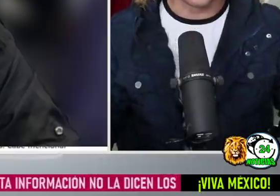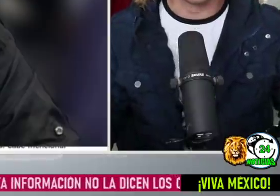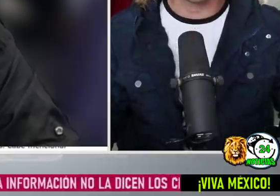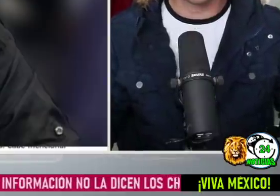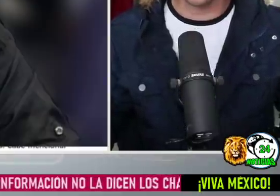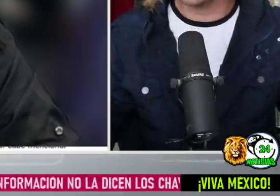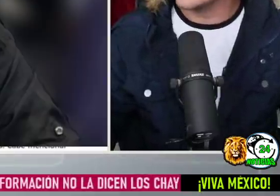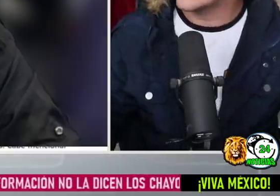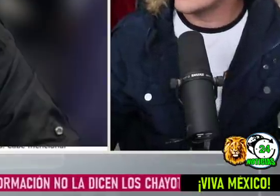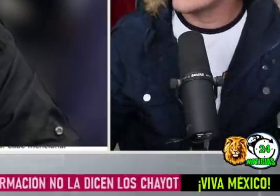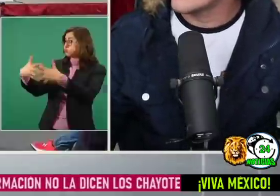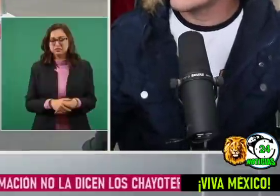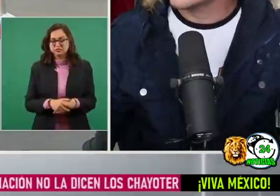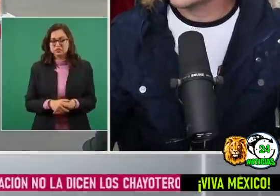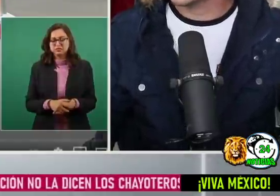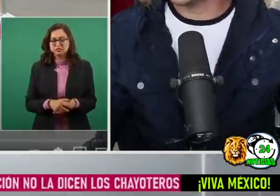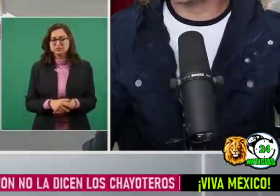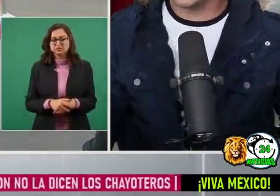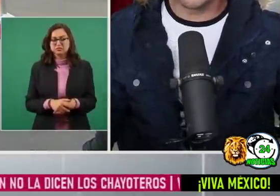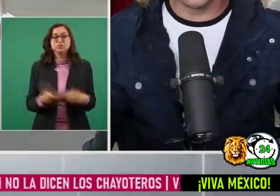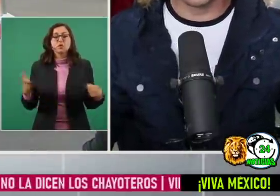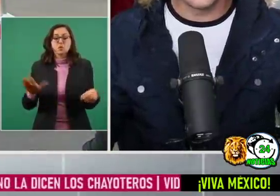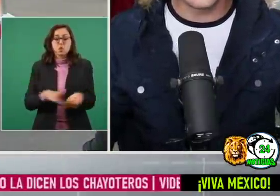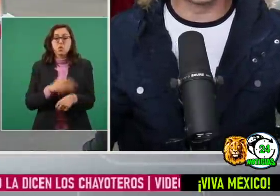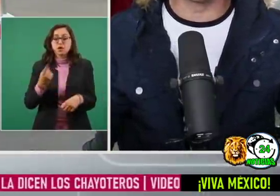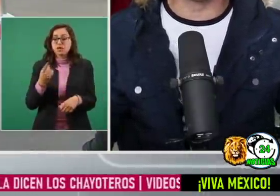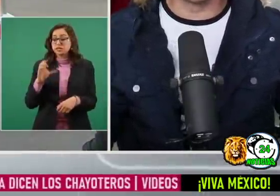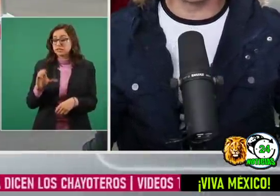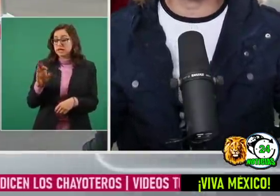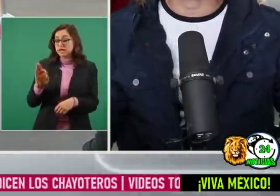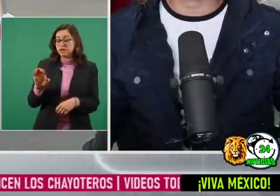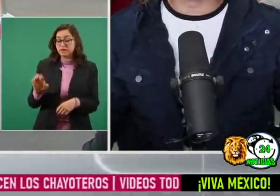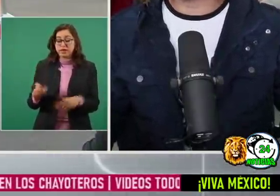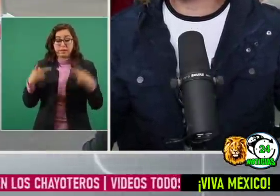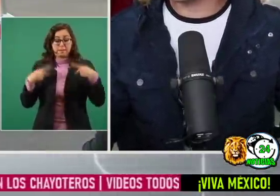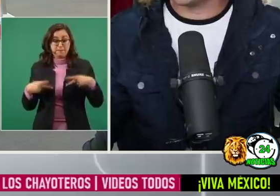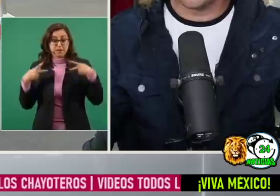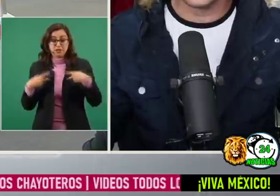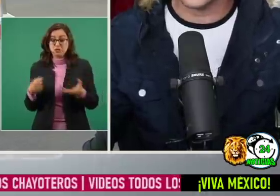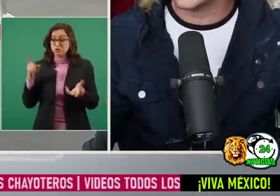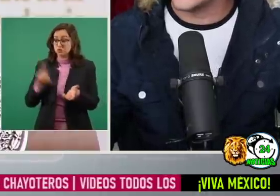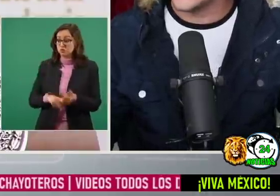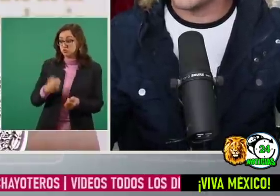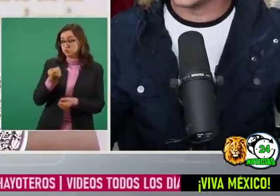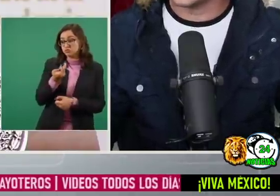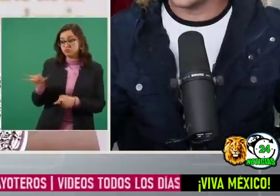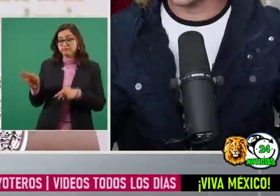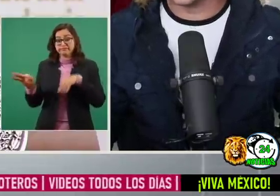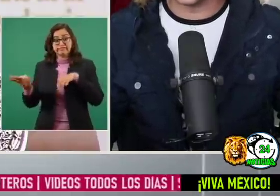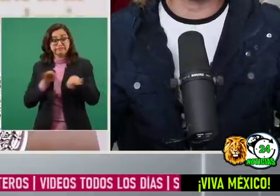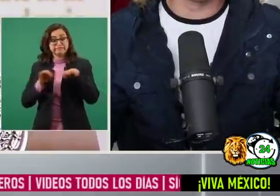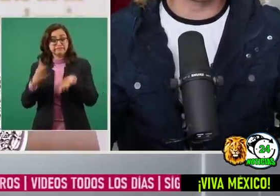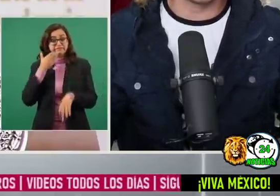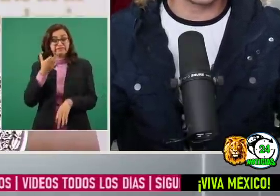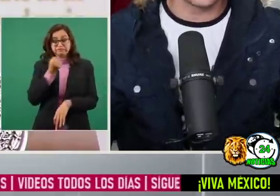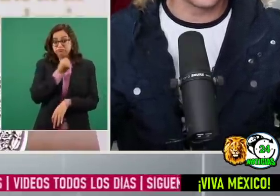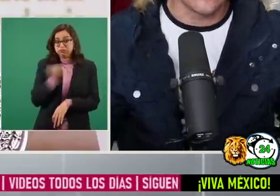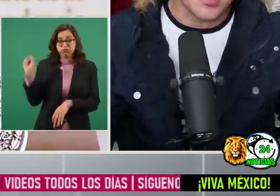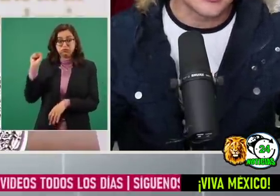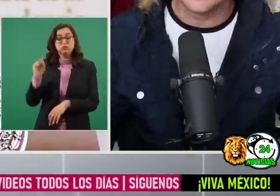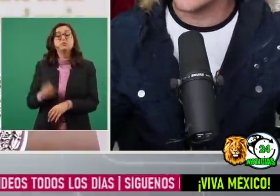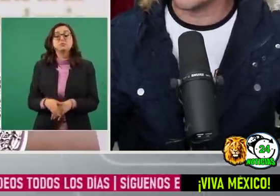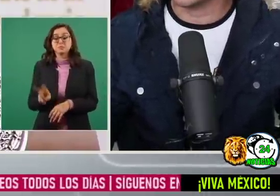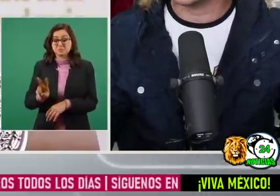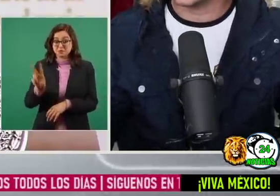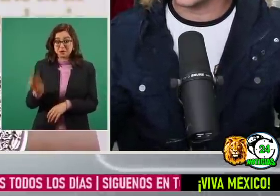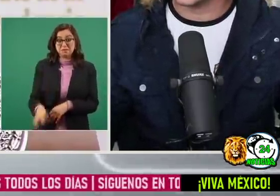forma congruente? El pueblo es el que manda, finalmente el pueblo es el que tiene la decisión y que se respeten las